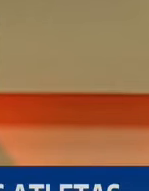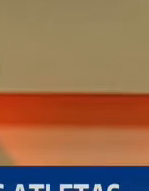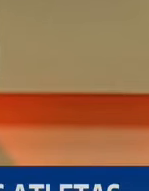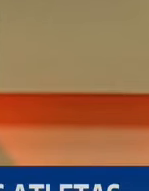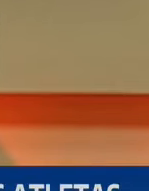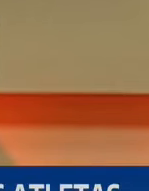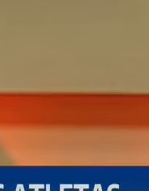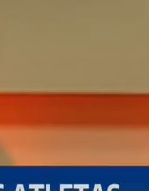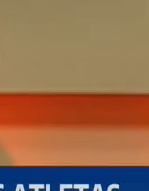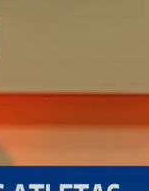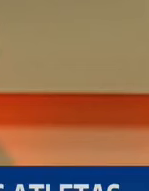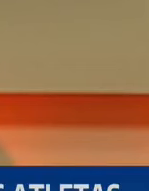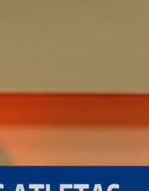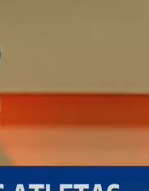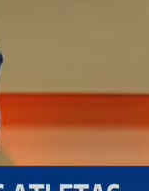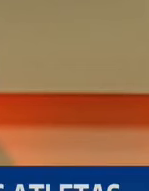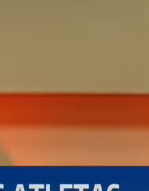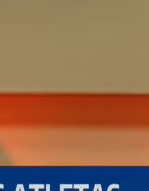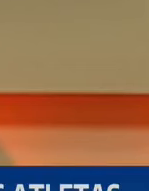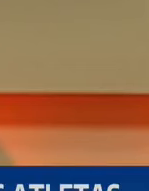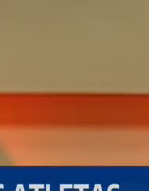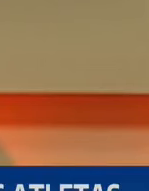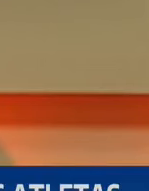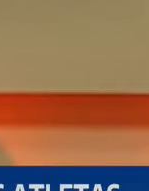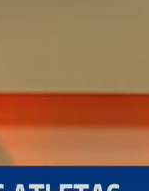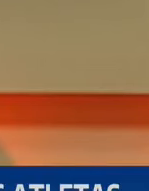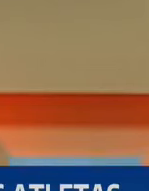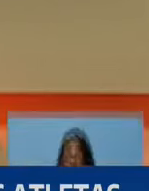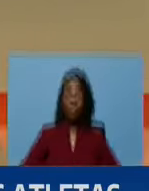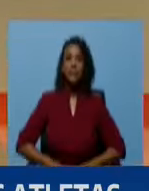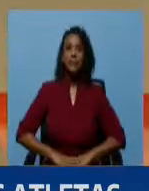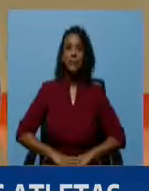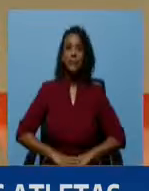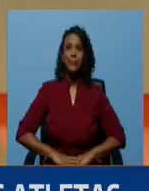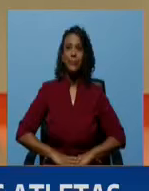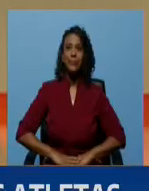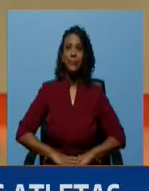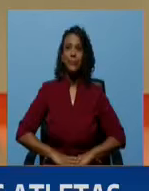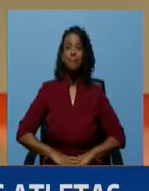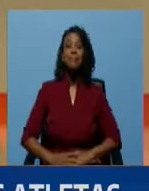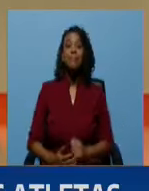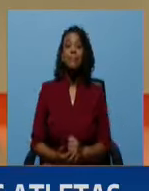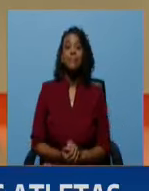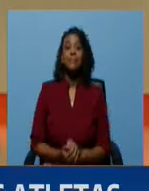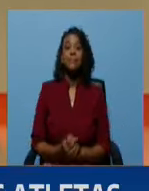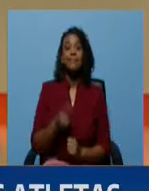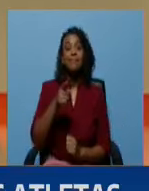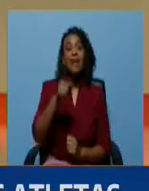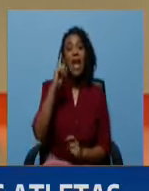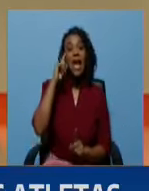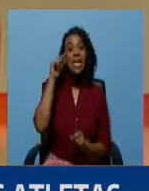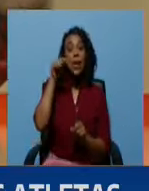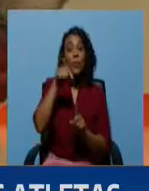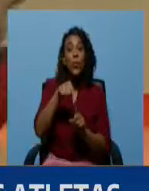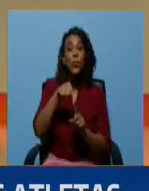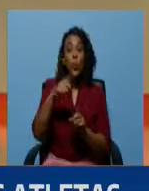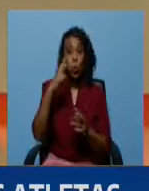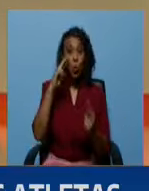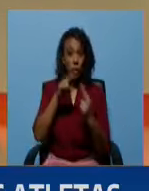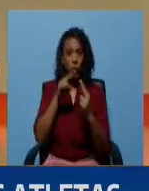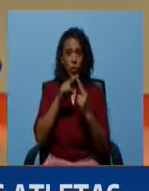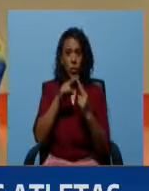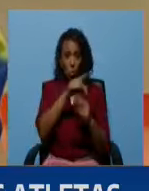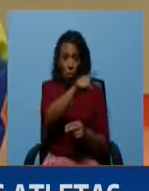disciplinadamente y científicamente entrenado. Ni más ni menos. Ese punto que ustedes conocen más